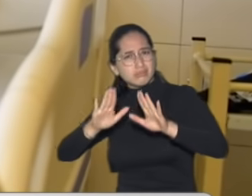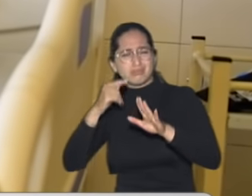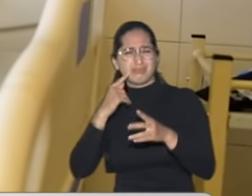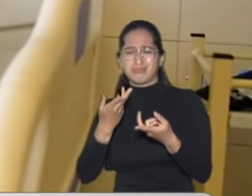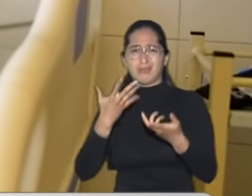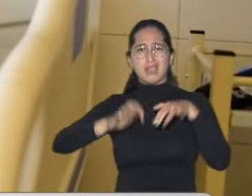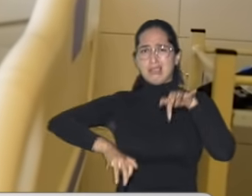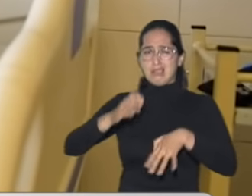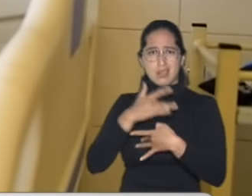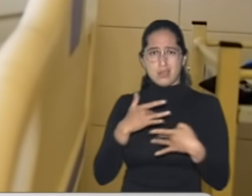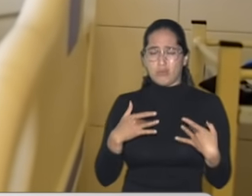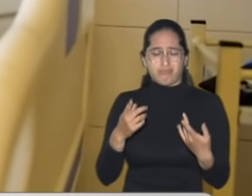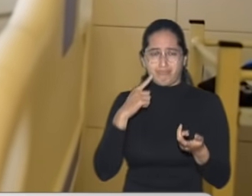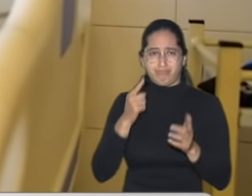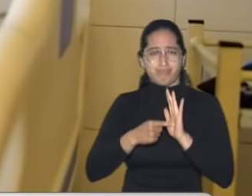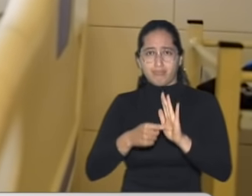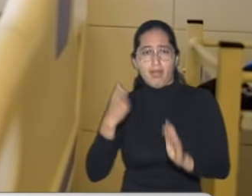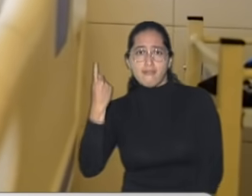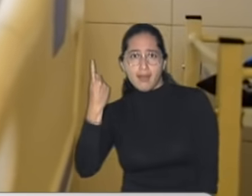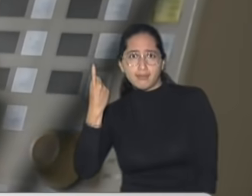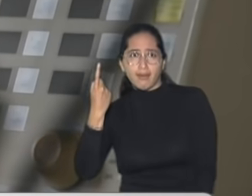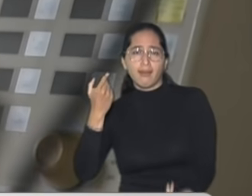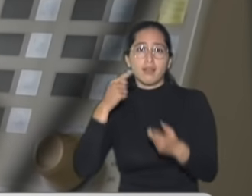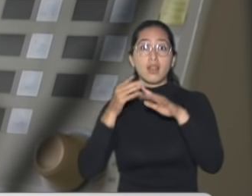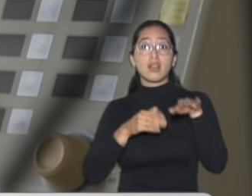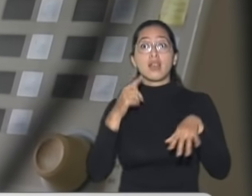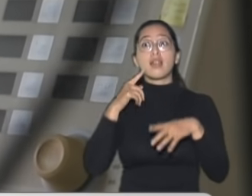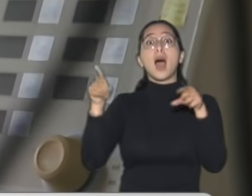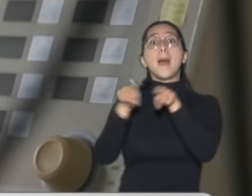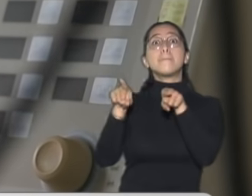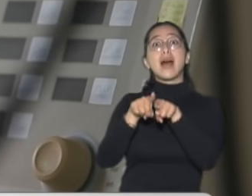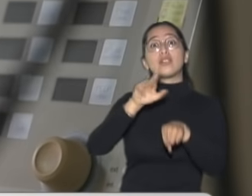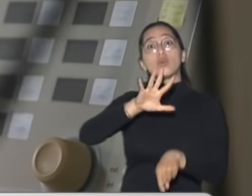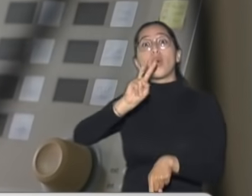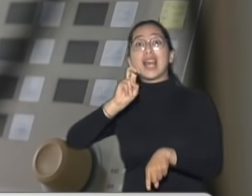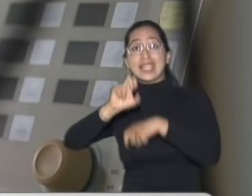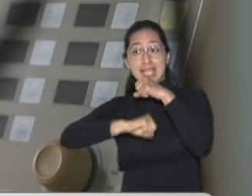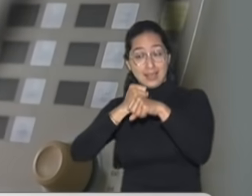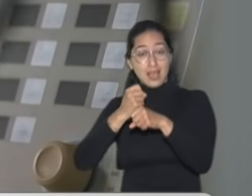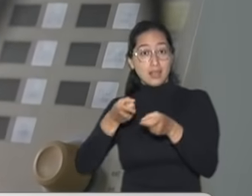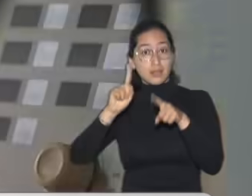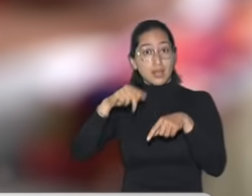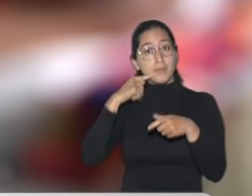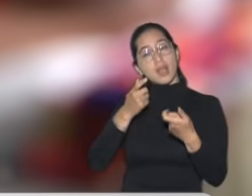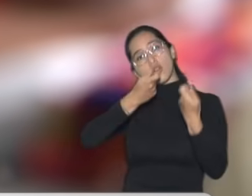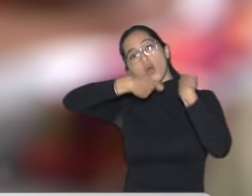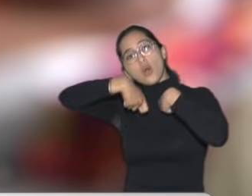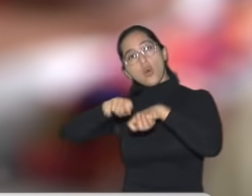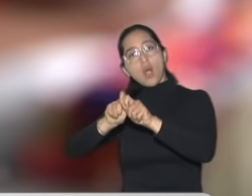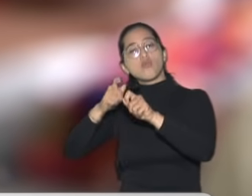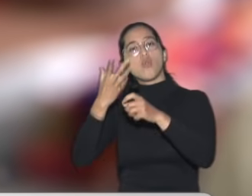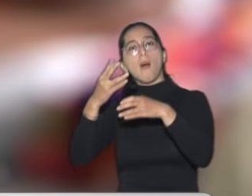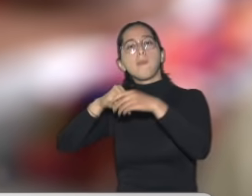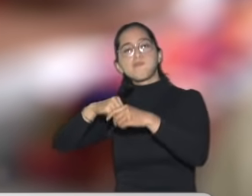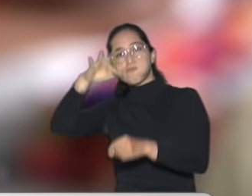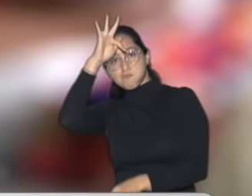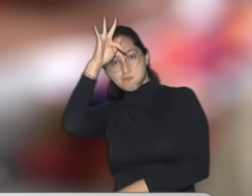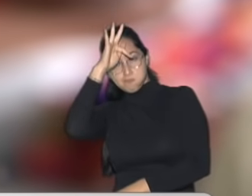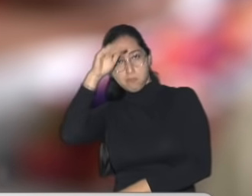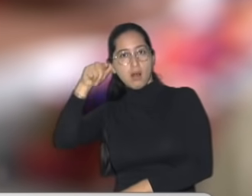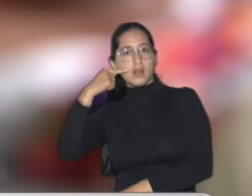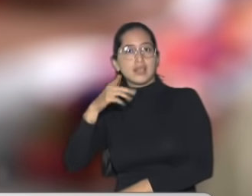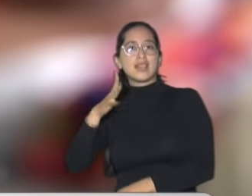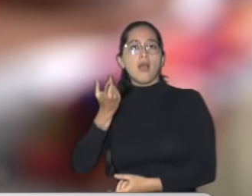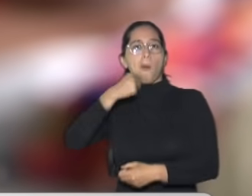la de Gerardo Castañeda. Su hermano Gabriel, de 57 años, llegó a uno de los centros hospitalarios de Bogotá positivo para coronavirus y, según la